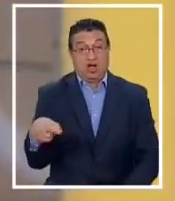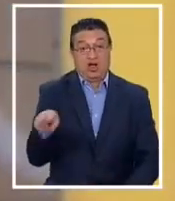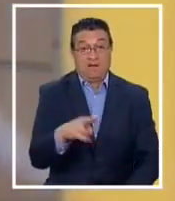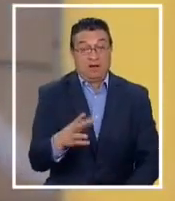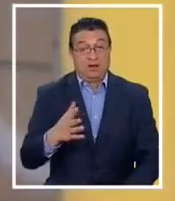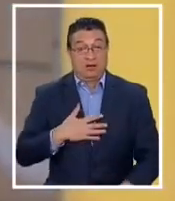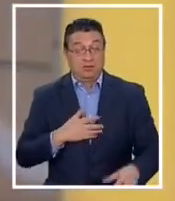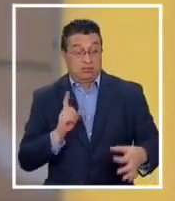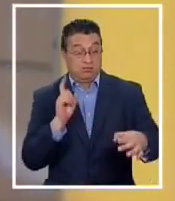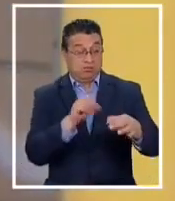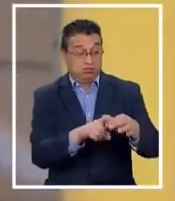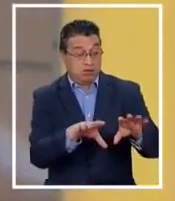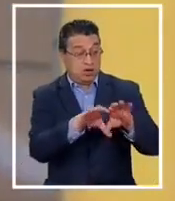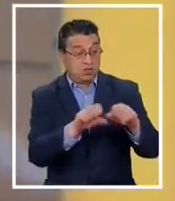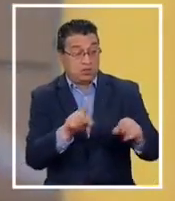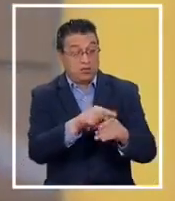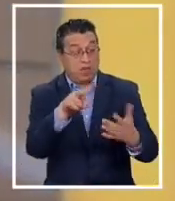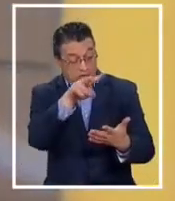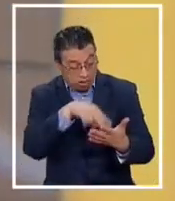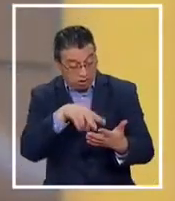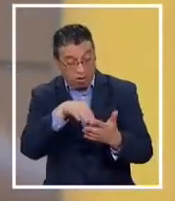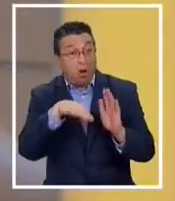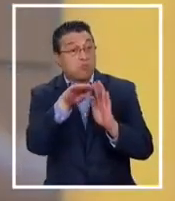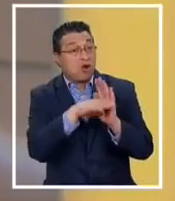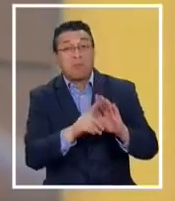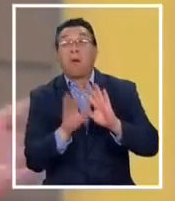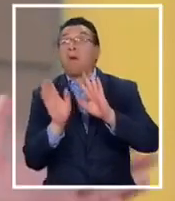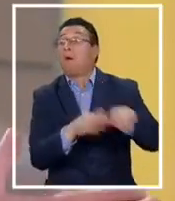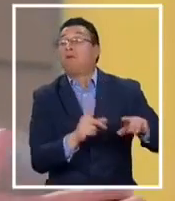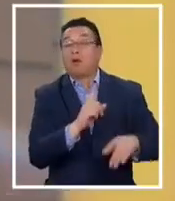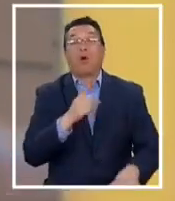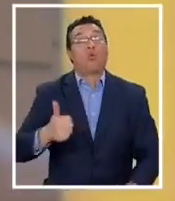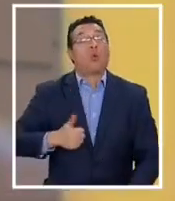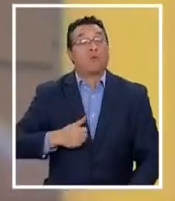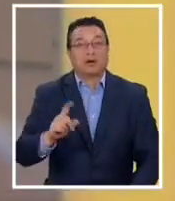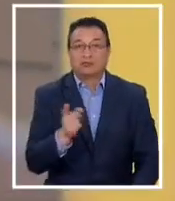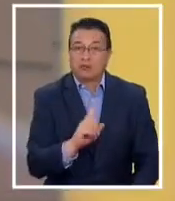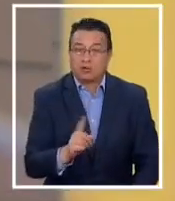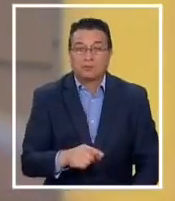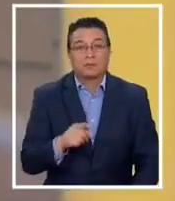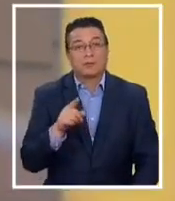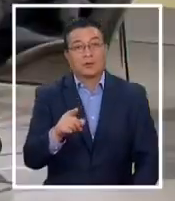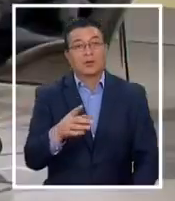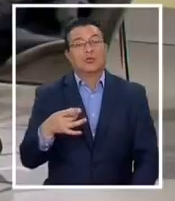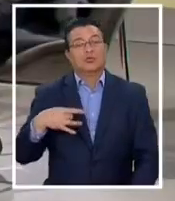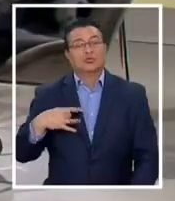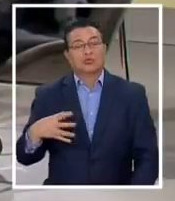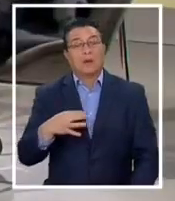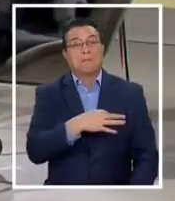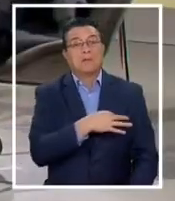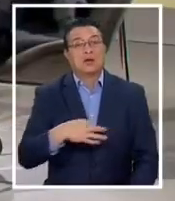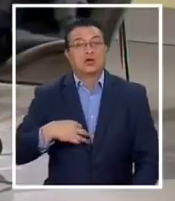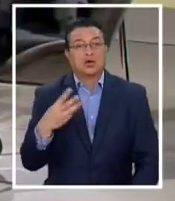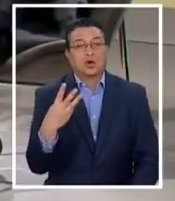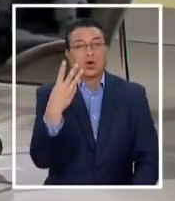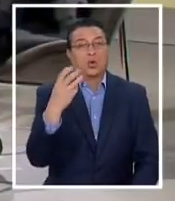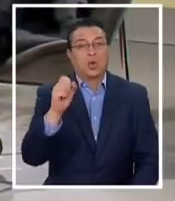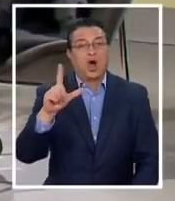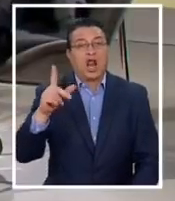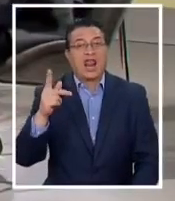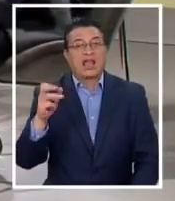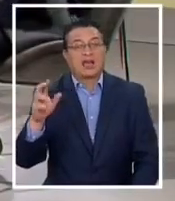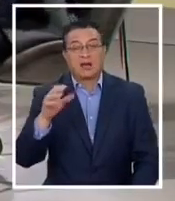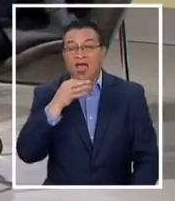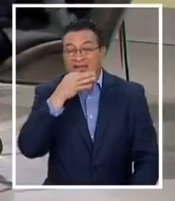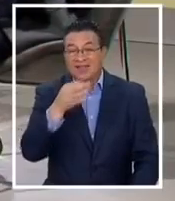pactos con gente que no se lea el programa ni que no esté después dispuesta a cumplir más que no leerlo en su boca porque dijo eso y más que no leer se lo